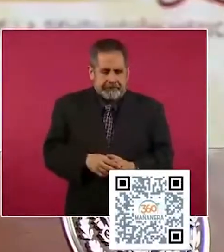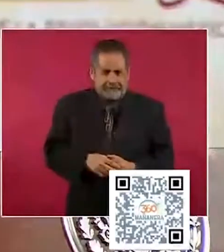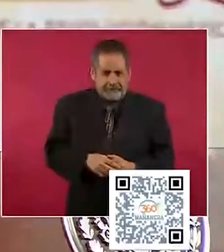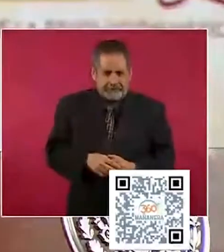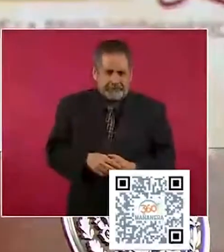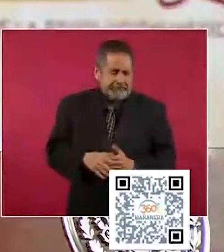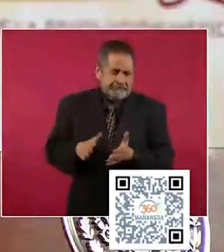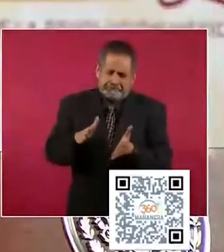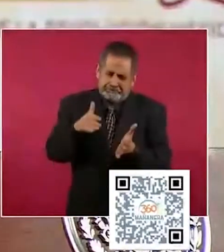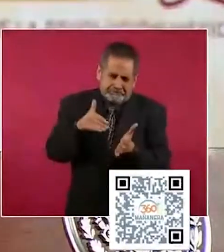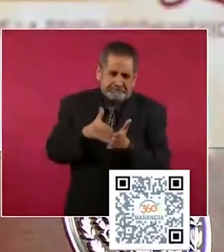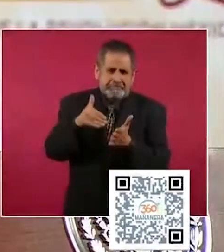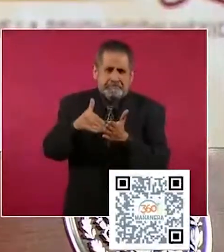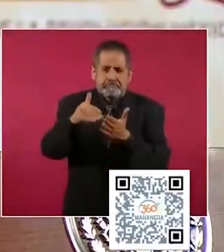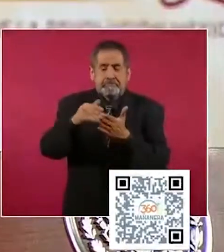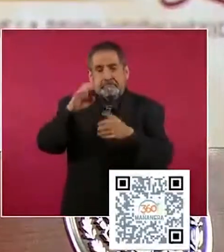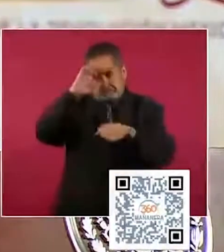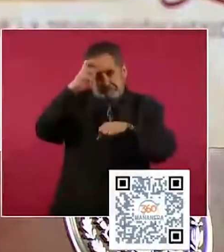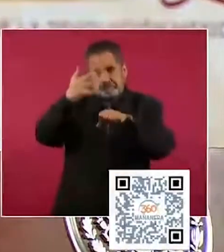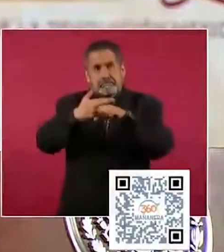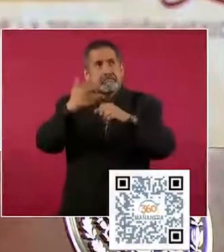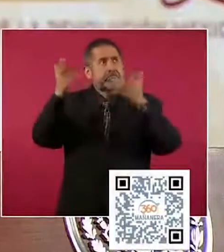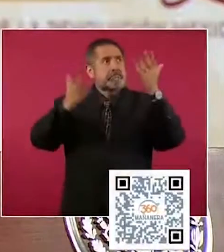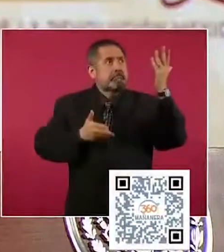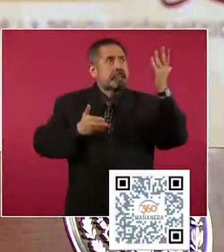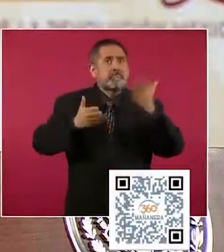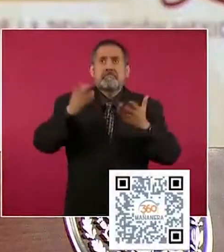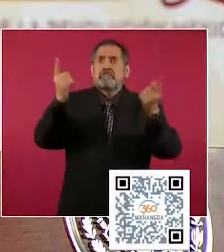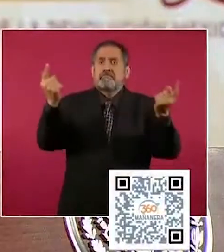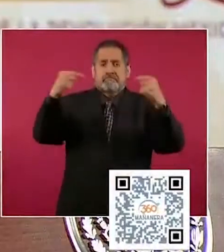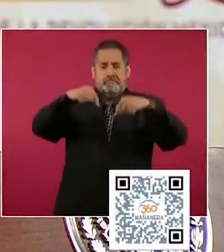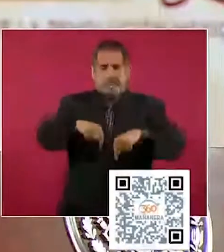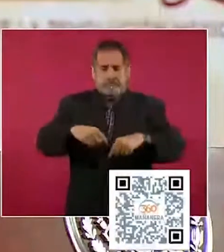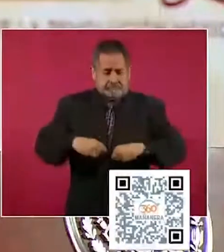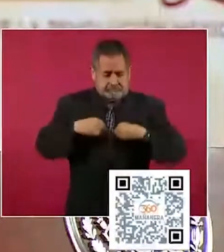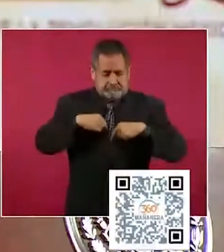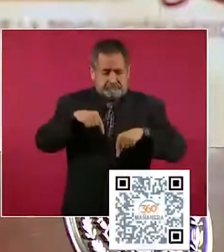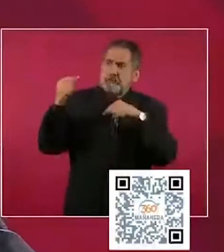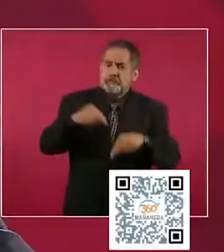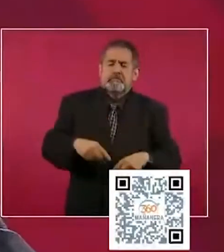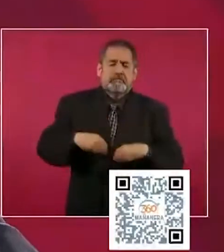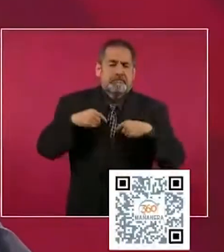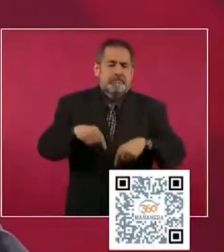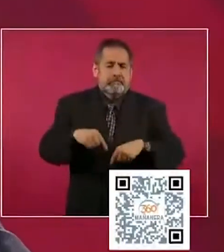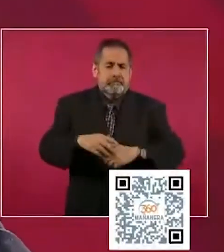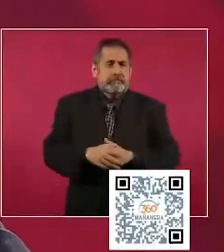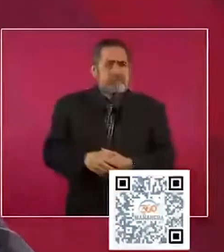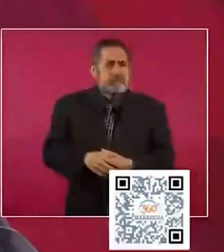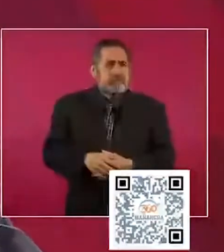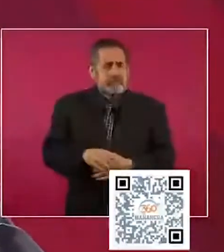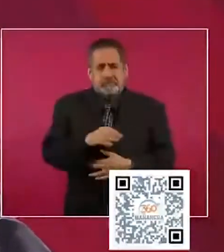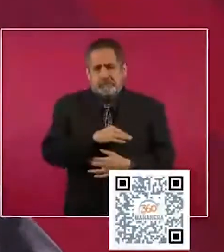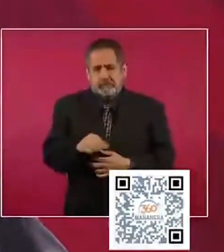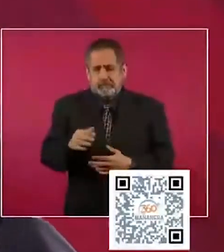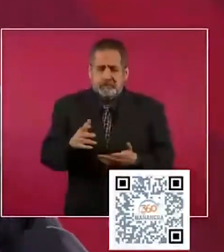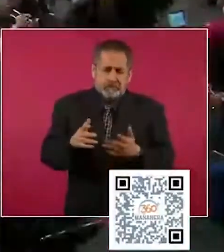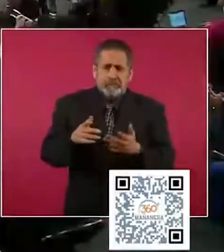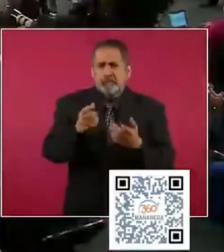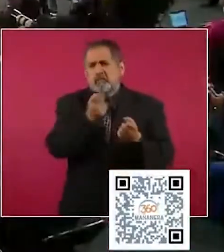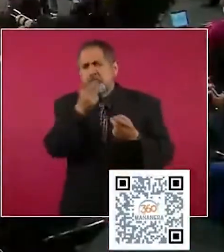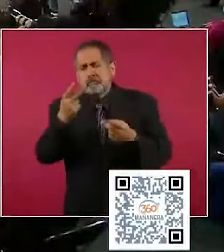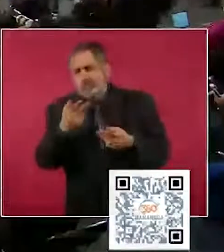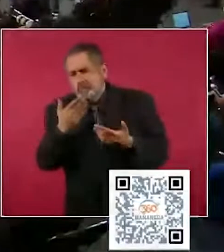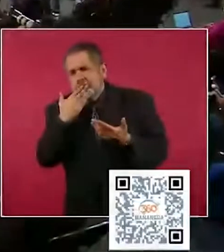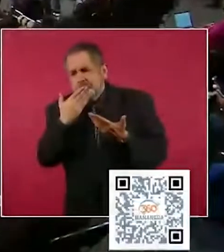miles de extranjeros a vivir a la Ciudad de México unos lo ven muy bien